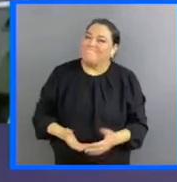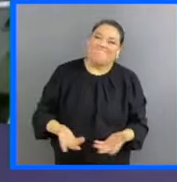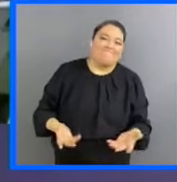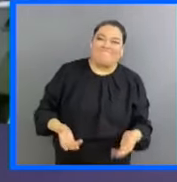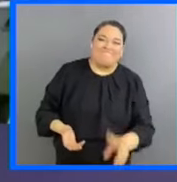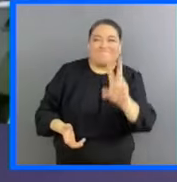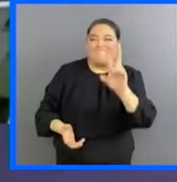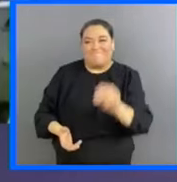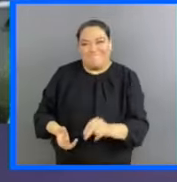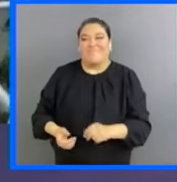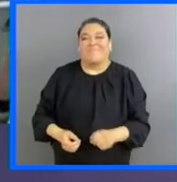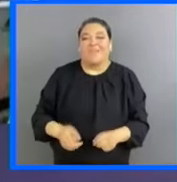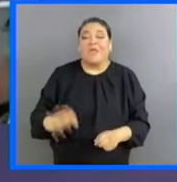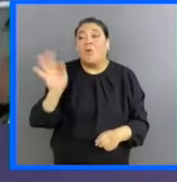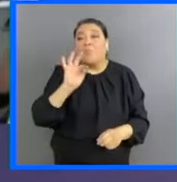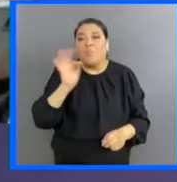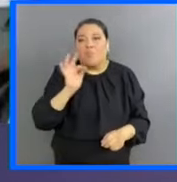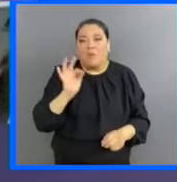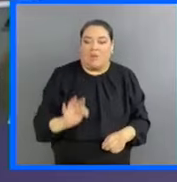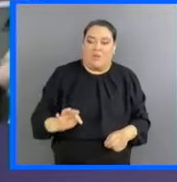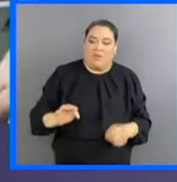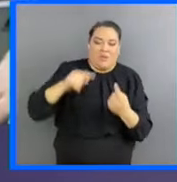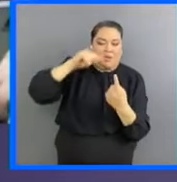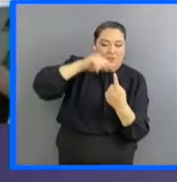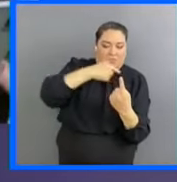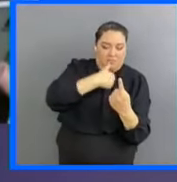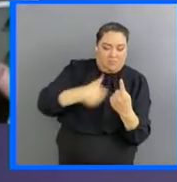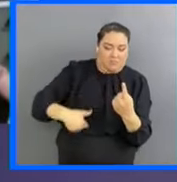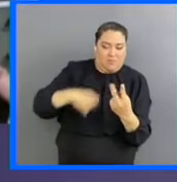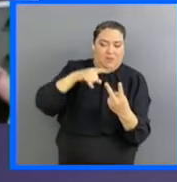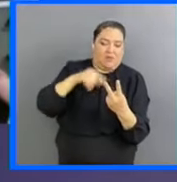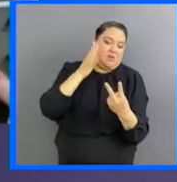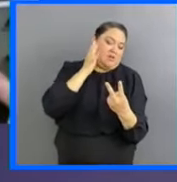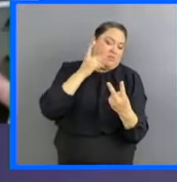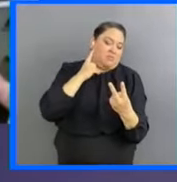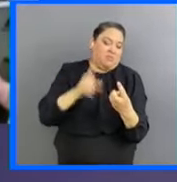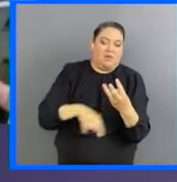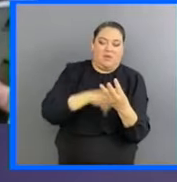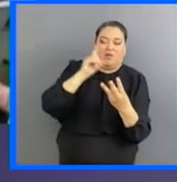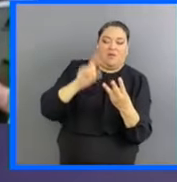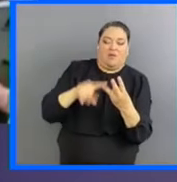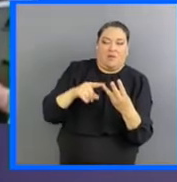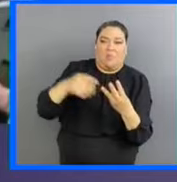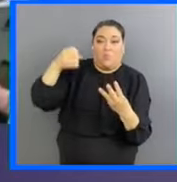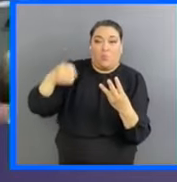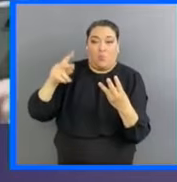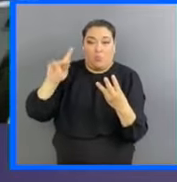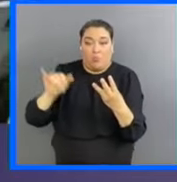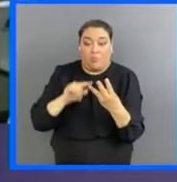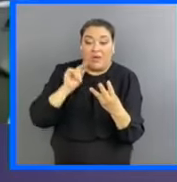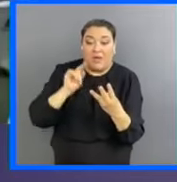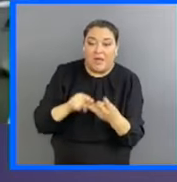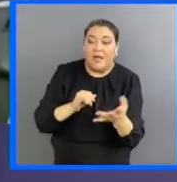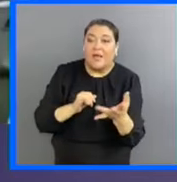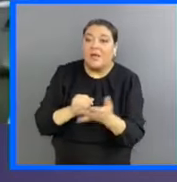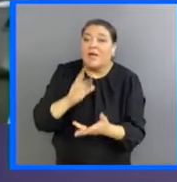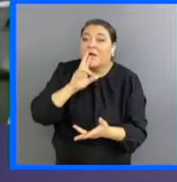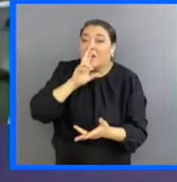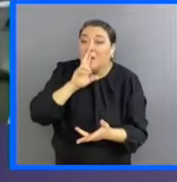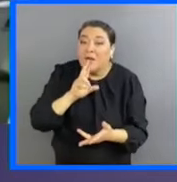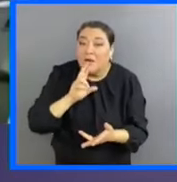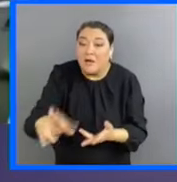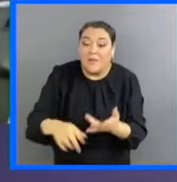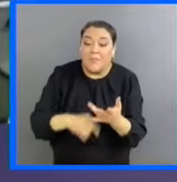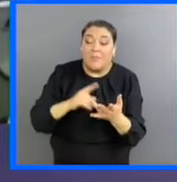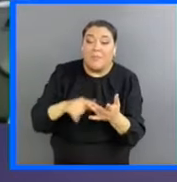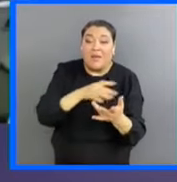menos uno de los poderes contribuya con decisiones sólidas y firmes a, en los casos concretos o las generalidades que